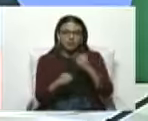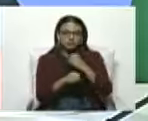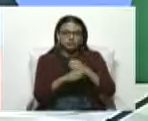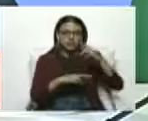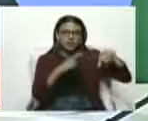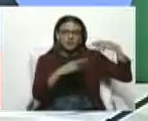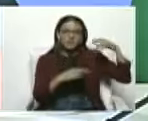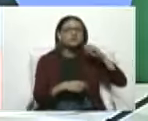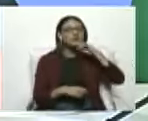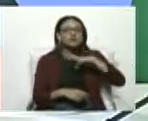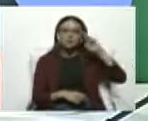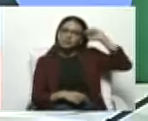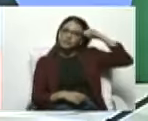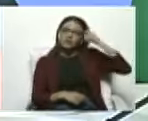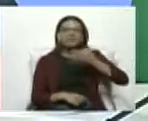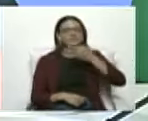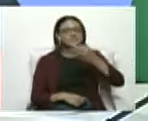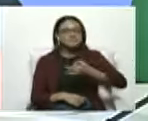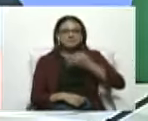vigente siempre.